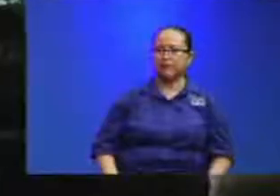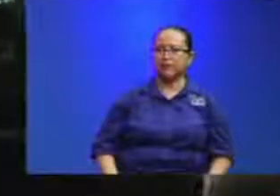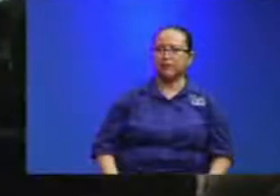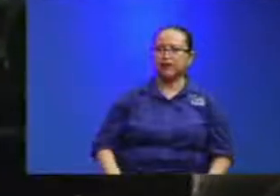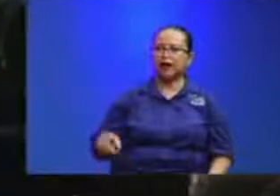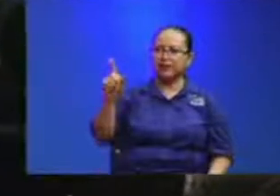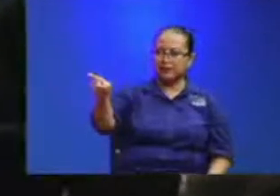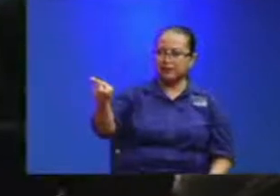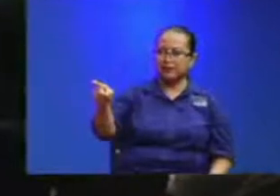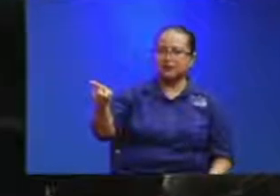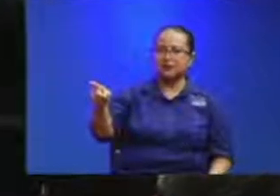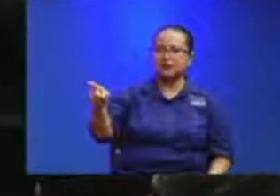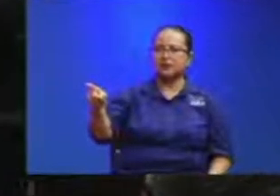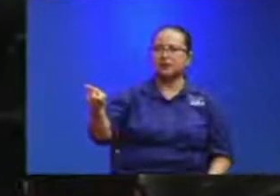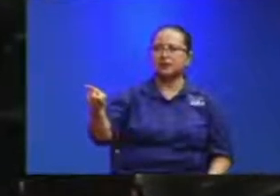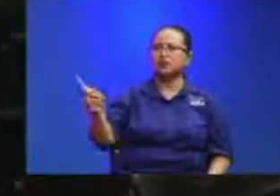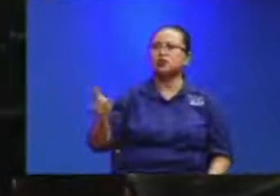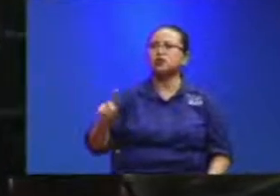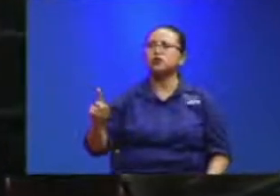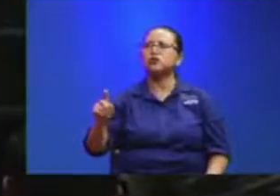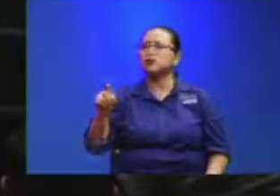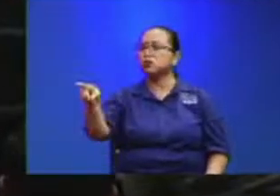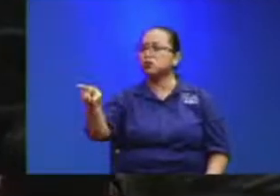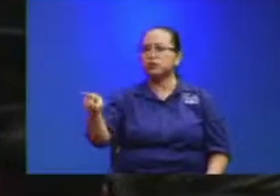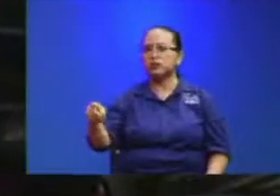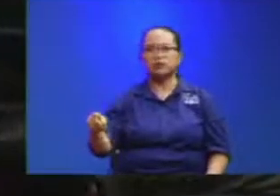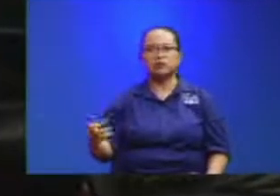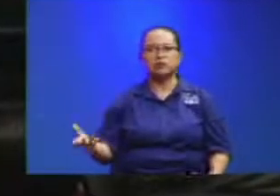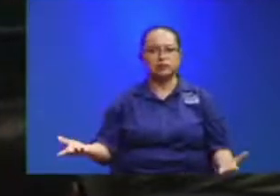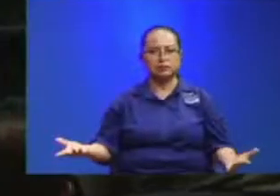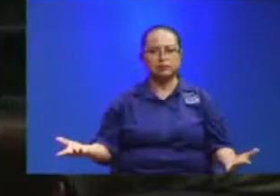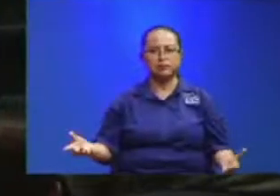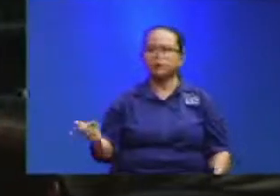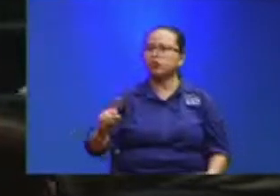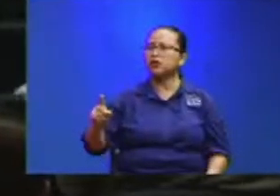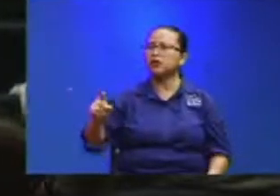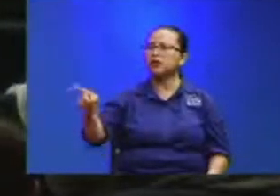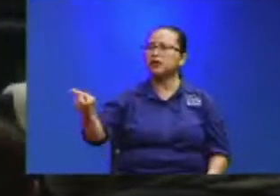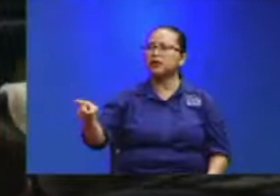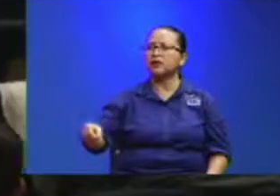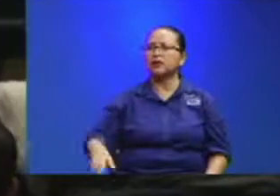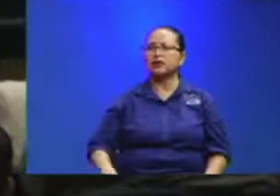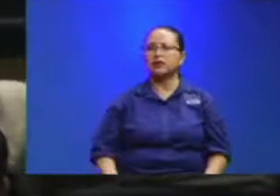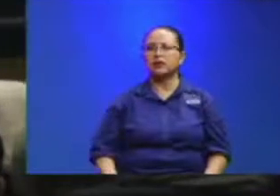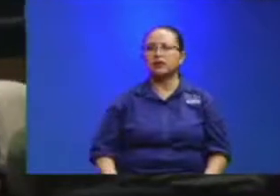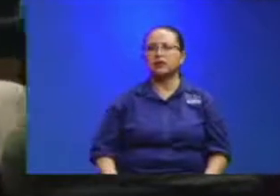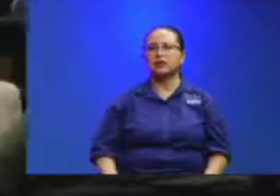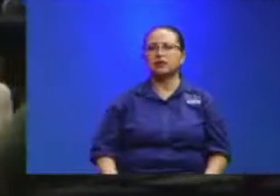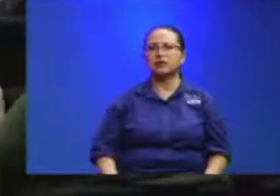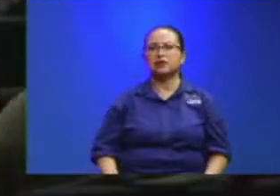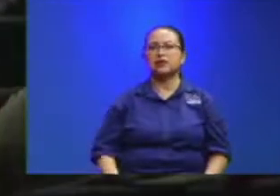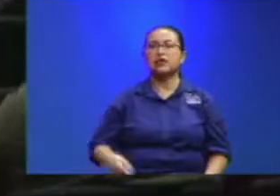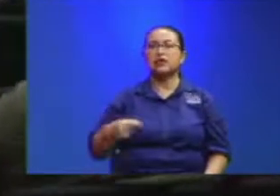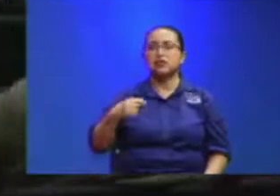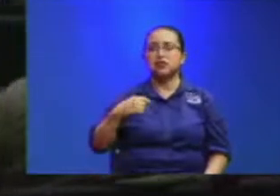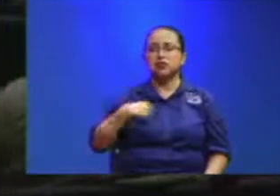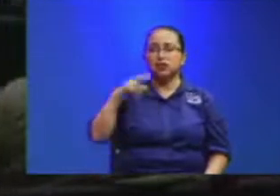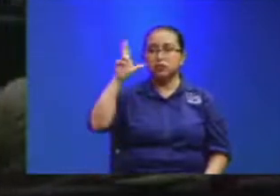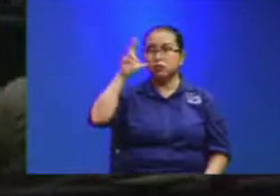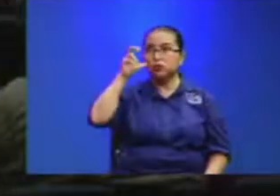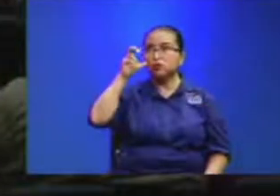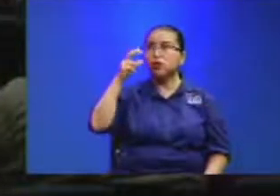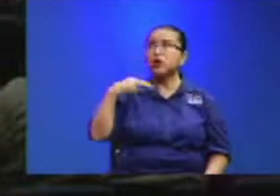juan carlos dónde estás dónde estás estoy oyendo la voz de dios